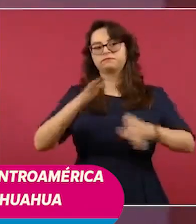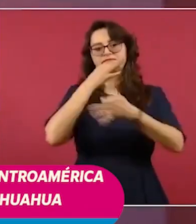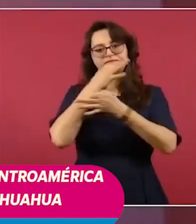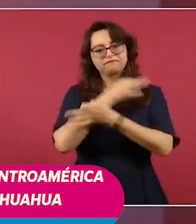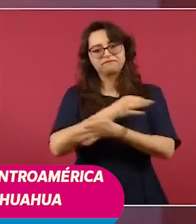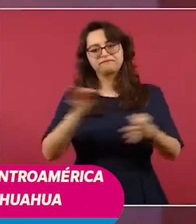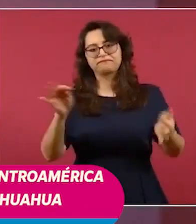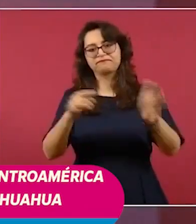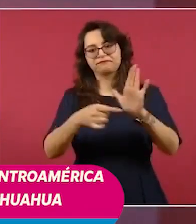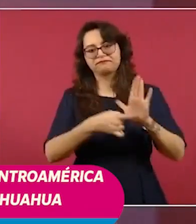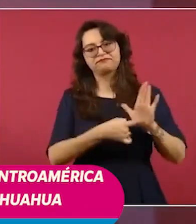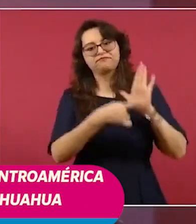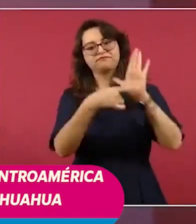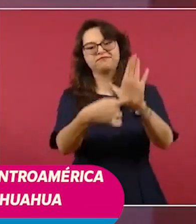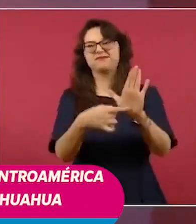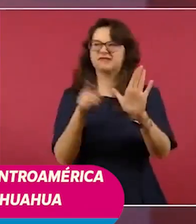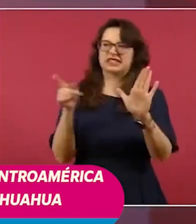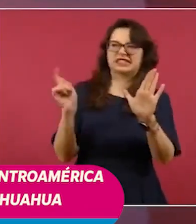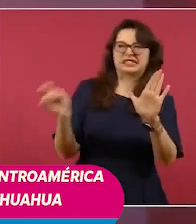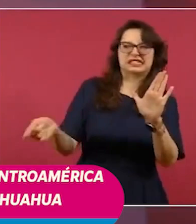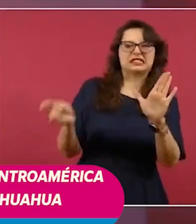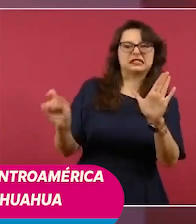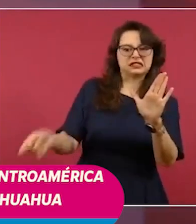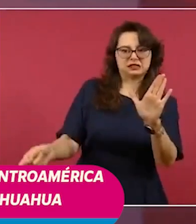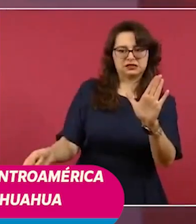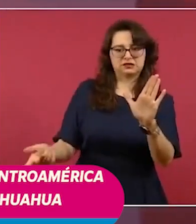informar sobre lo que sucedió